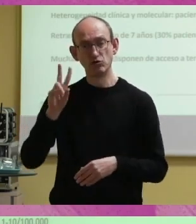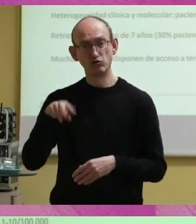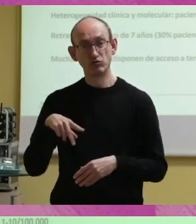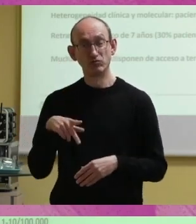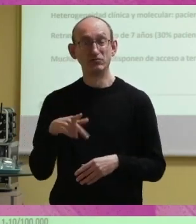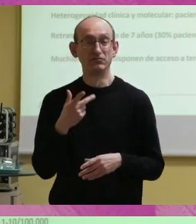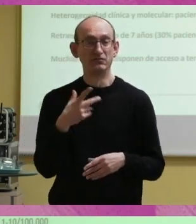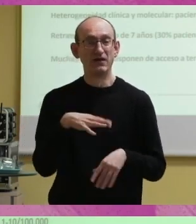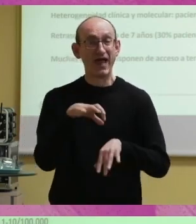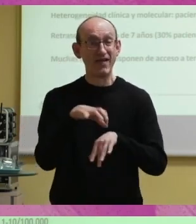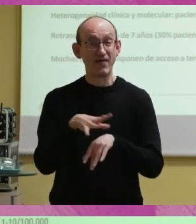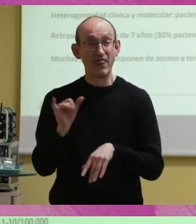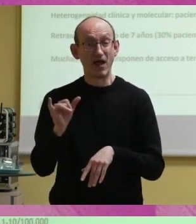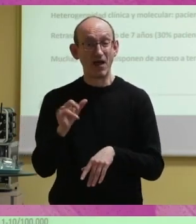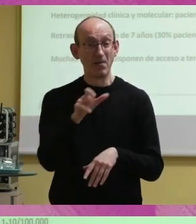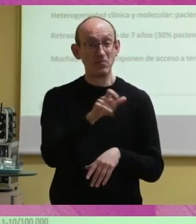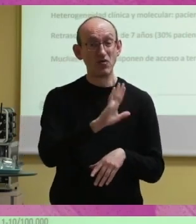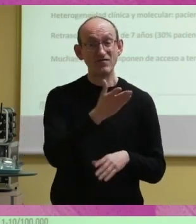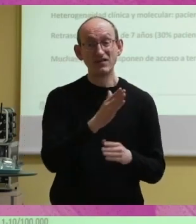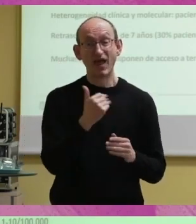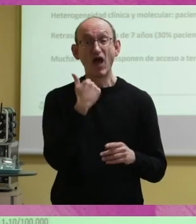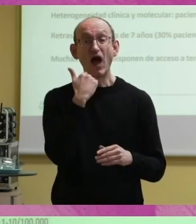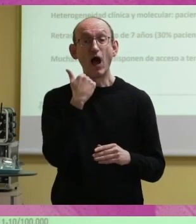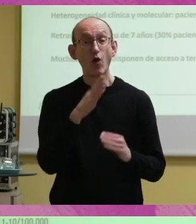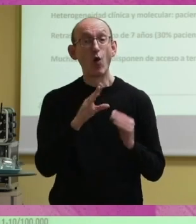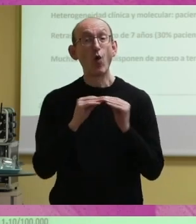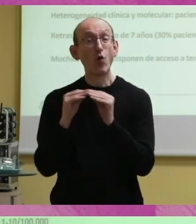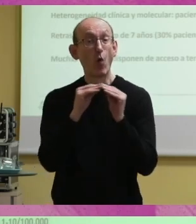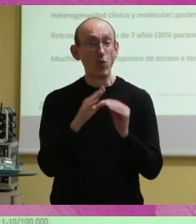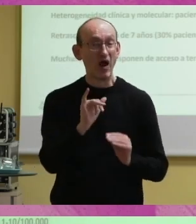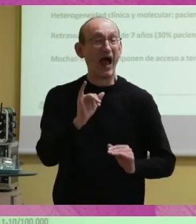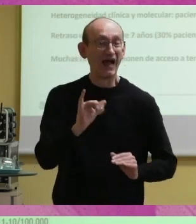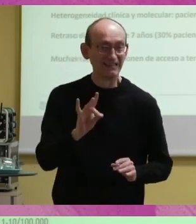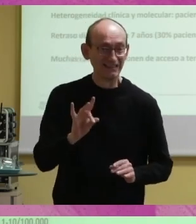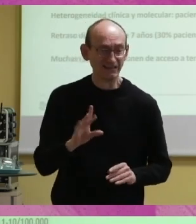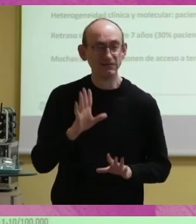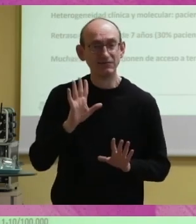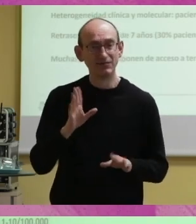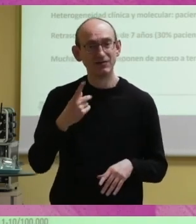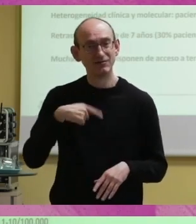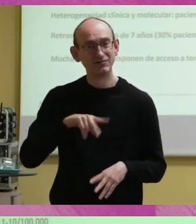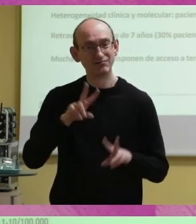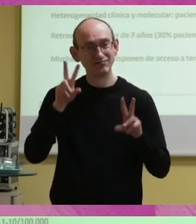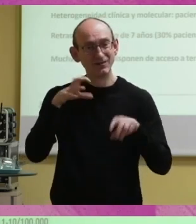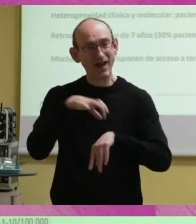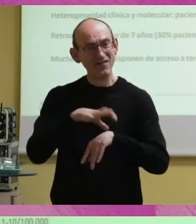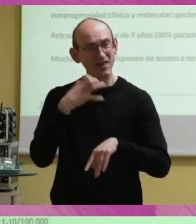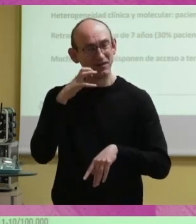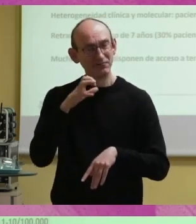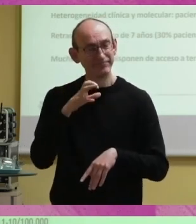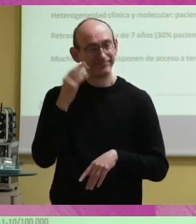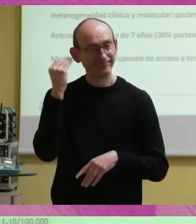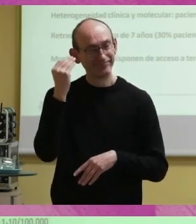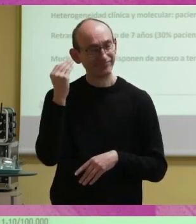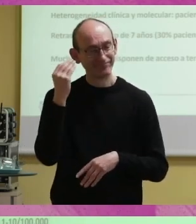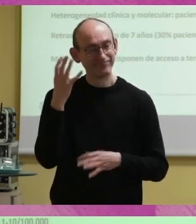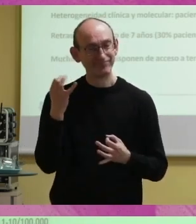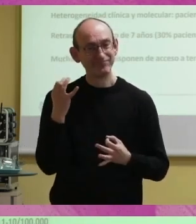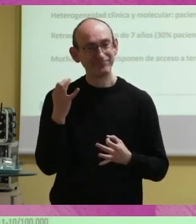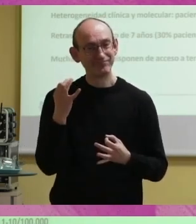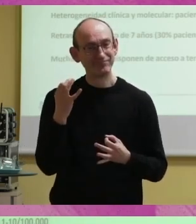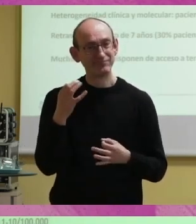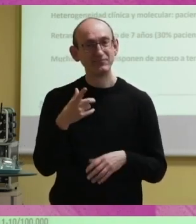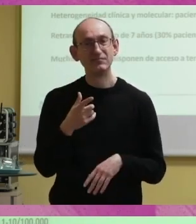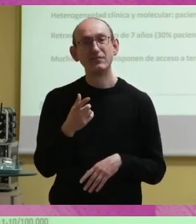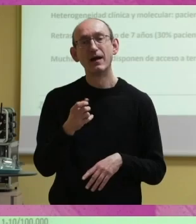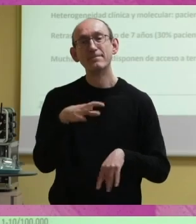en común con afectados, pero que nosotros, digamos, los que trabajamos en enfermedades raras, casi que acuñamos lo de la